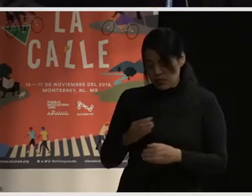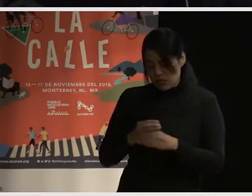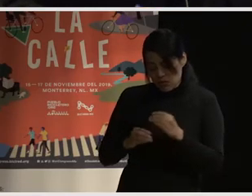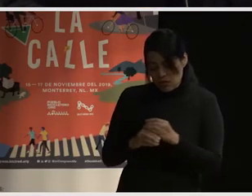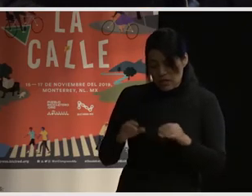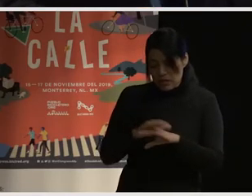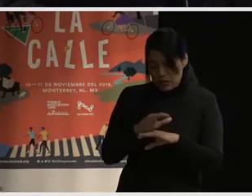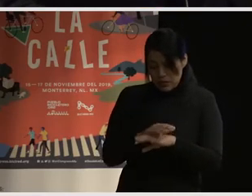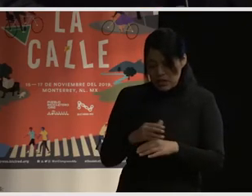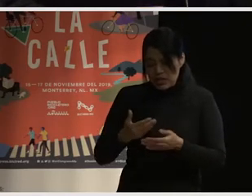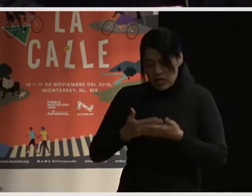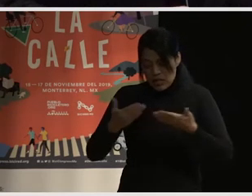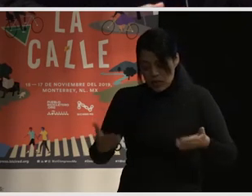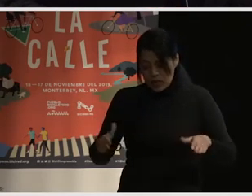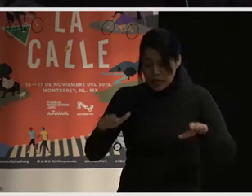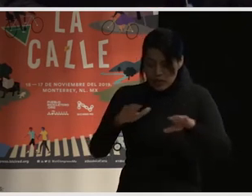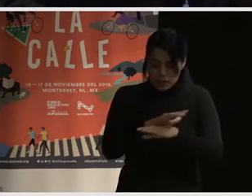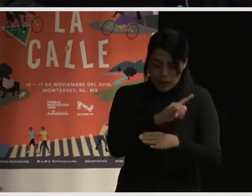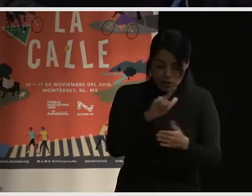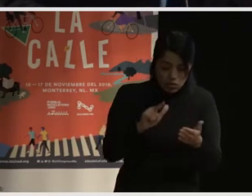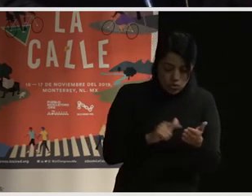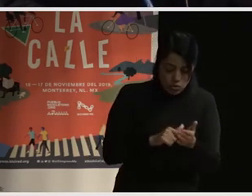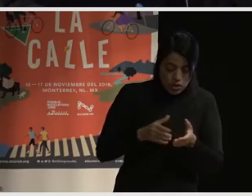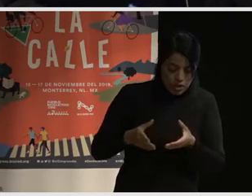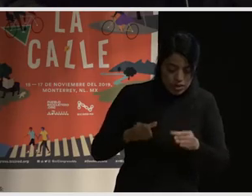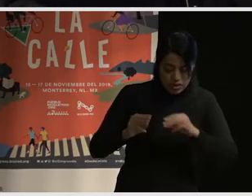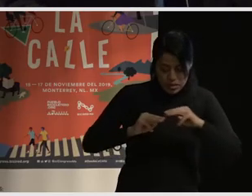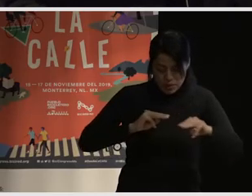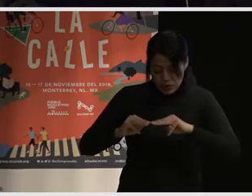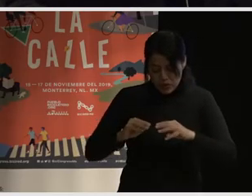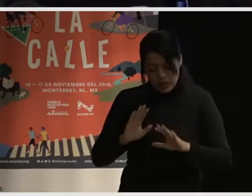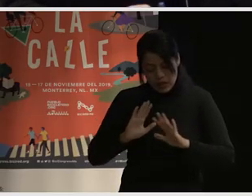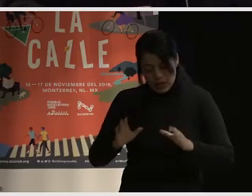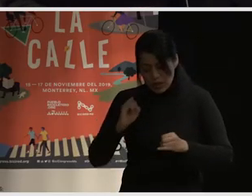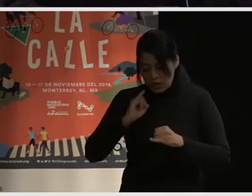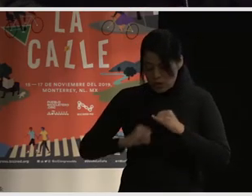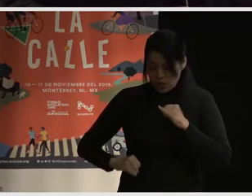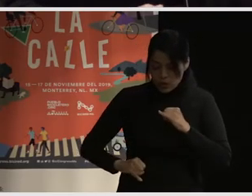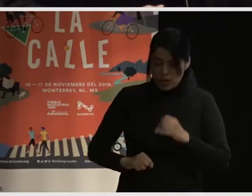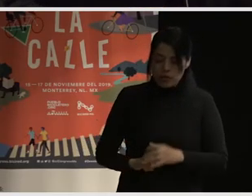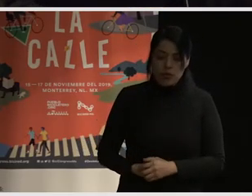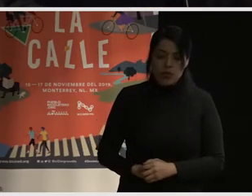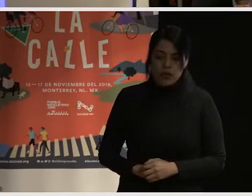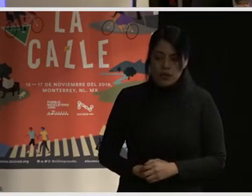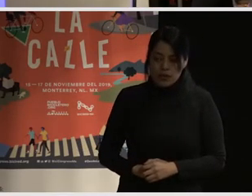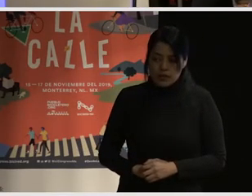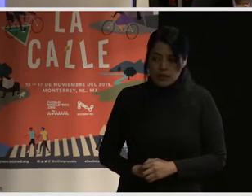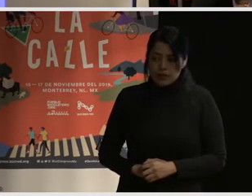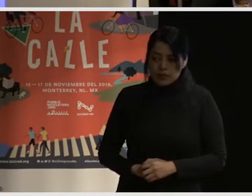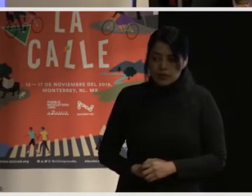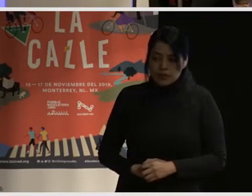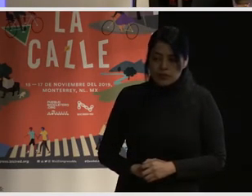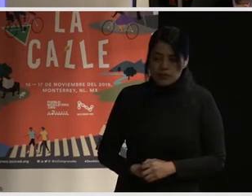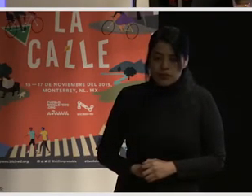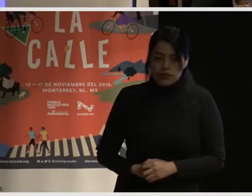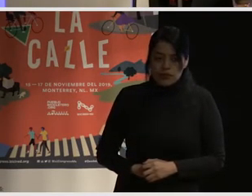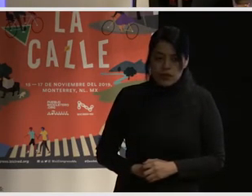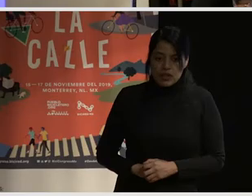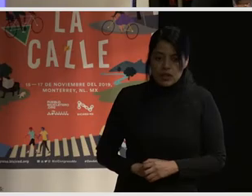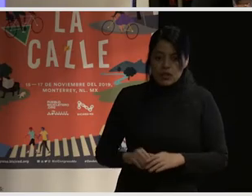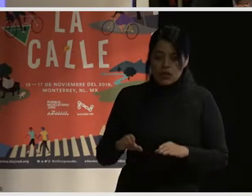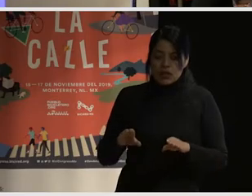diversificar los espacios y por último si no se me escapa ninguna era era como